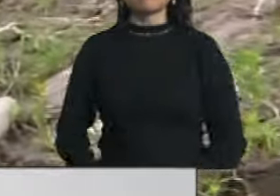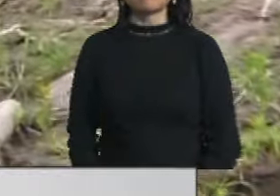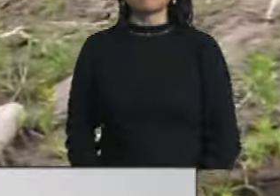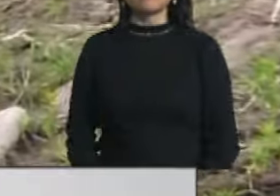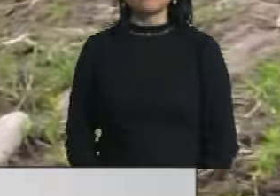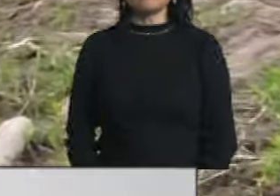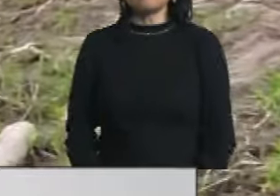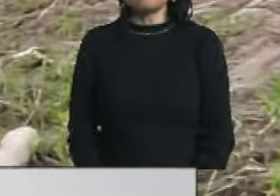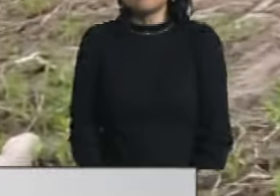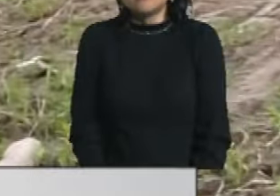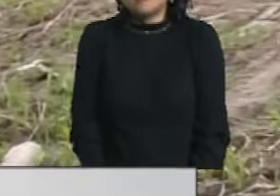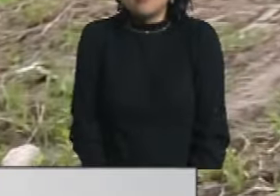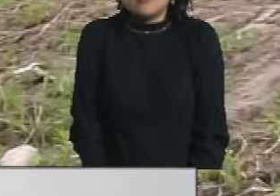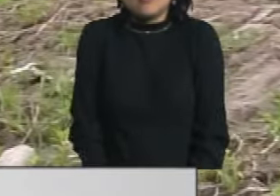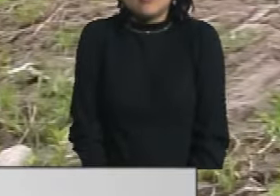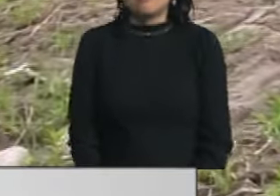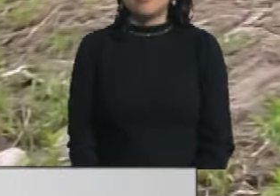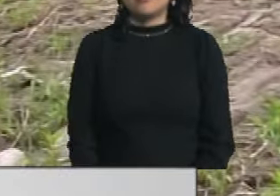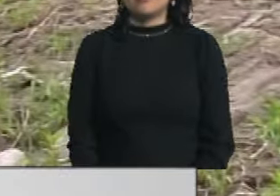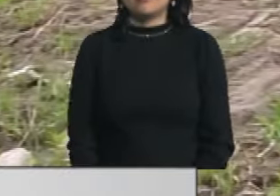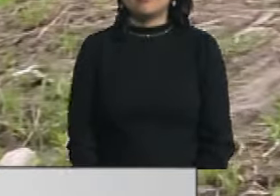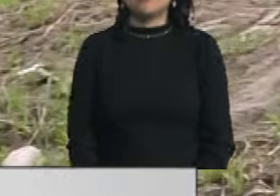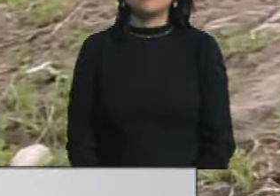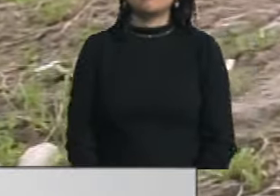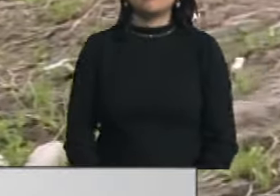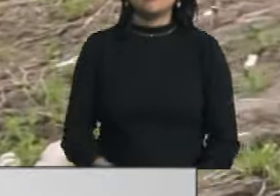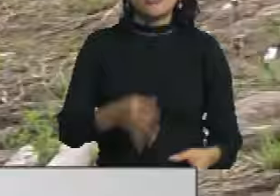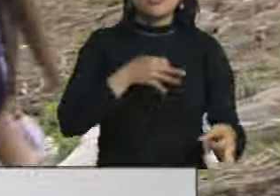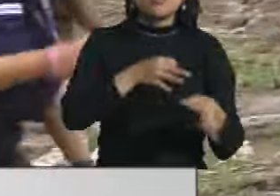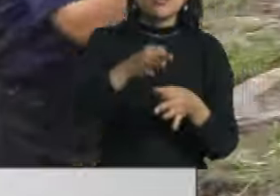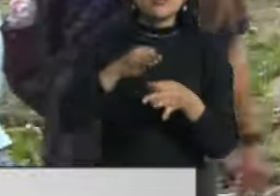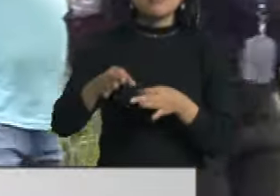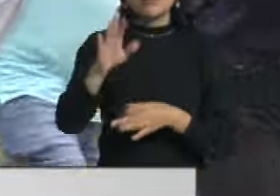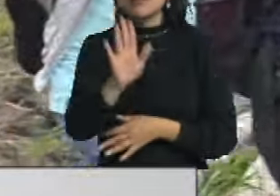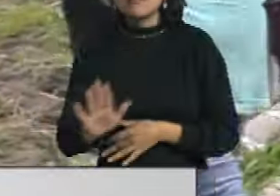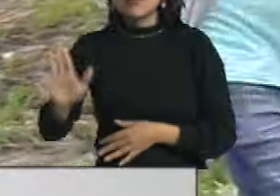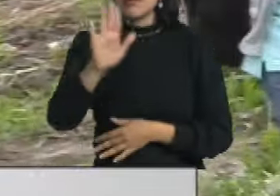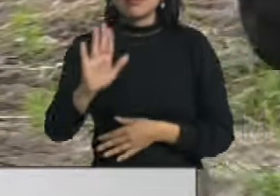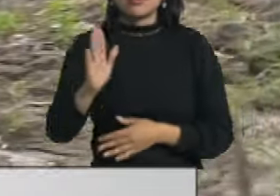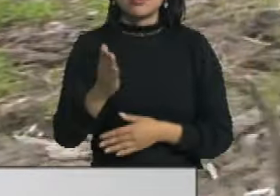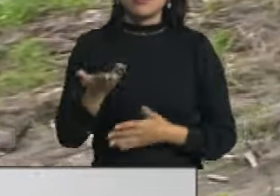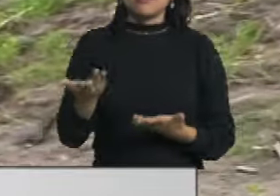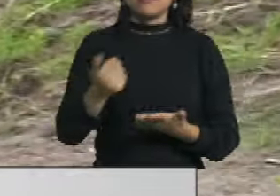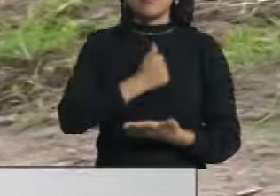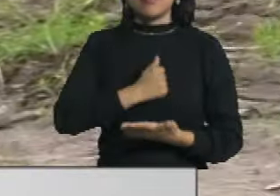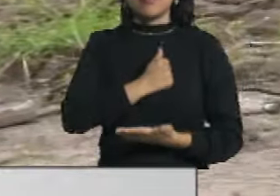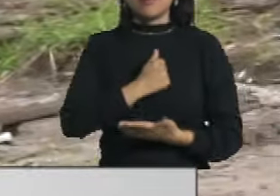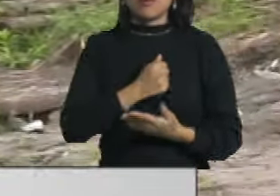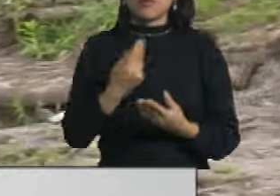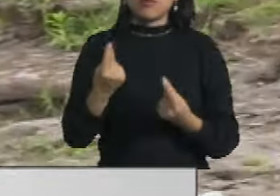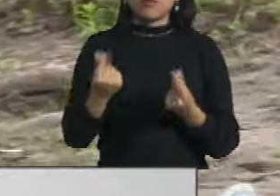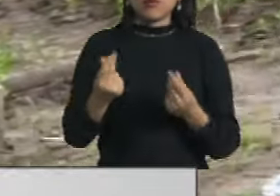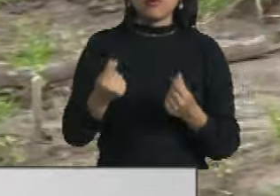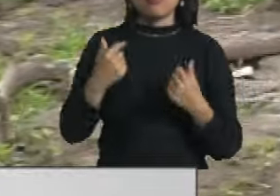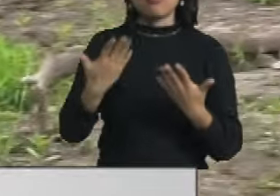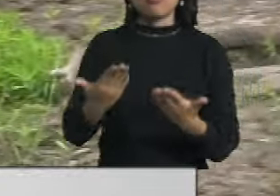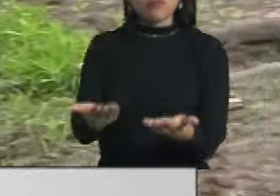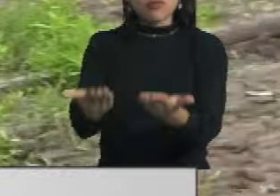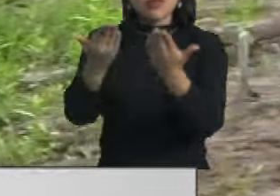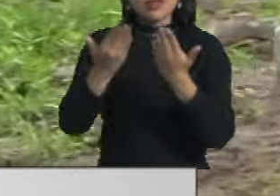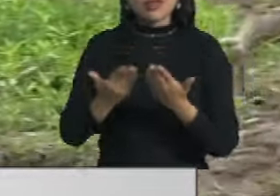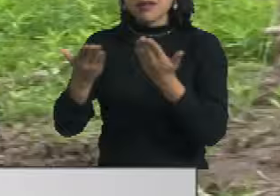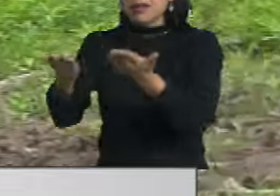pues pedirle a los gobiernos, al gobierno municipal y al departamental, que nos entregue pronto